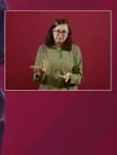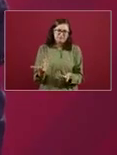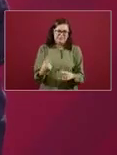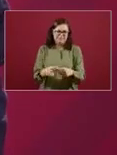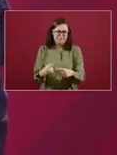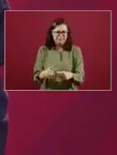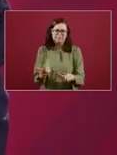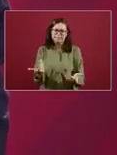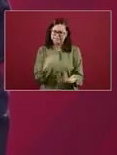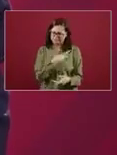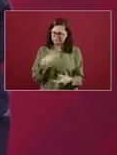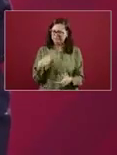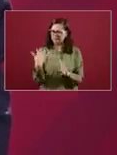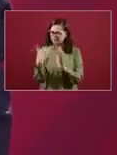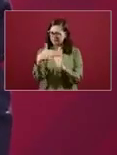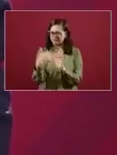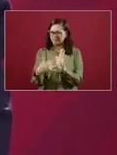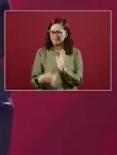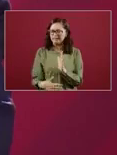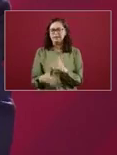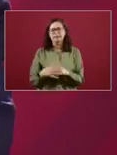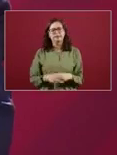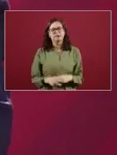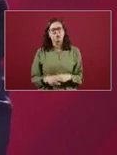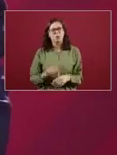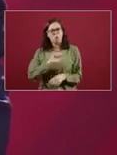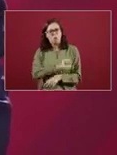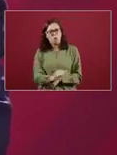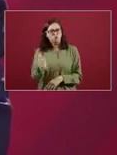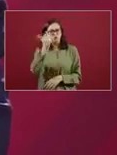Y a extraordinarios